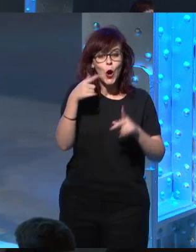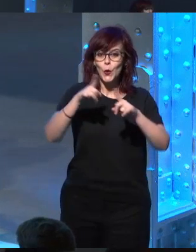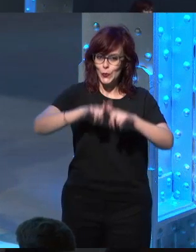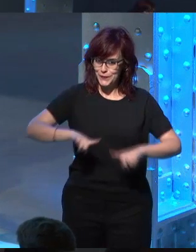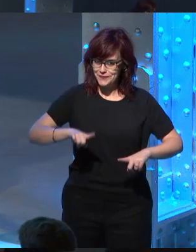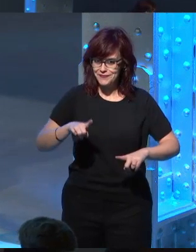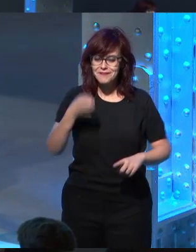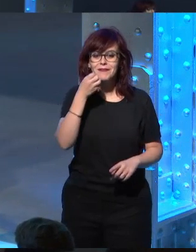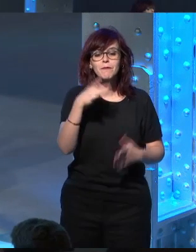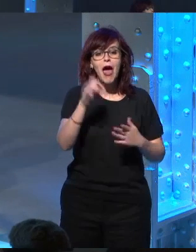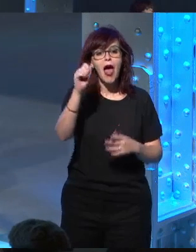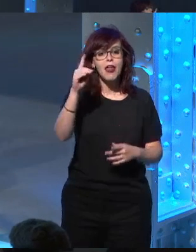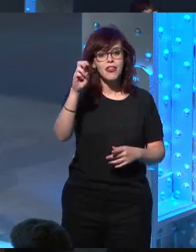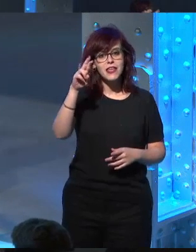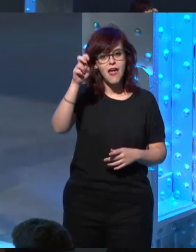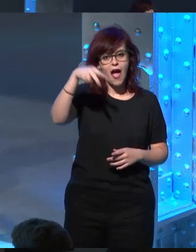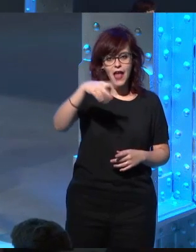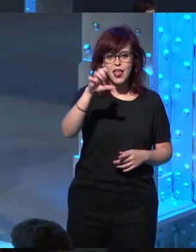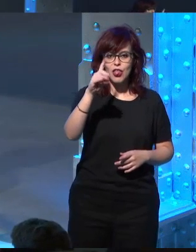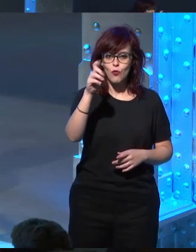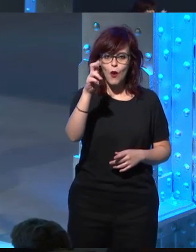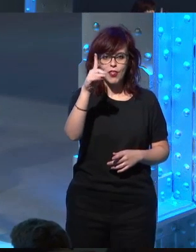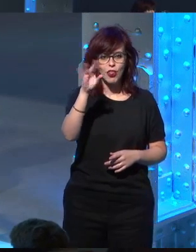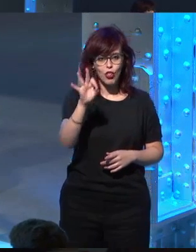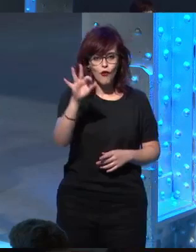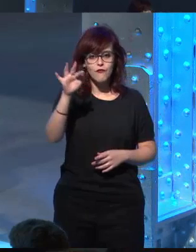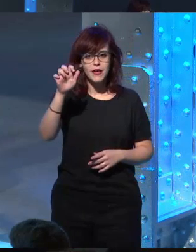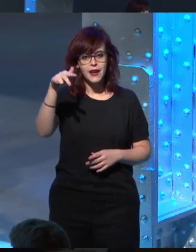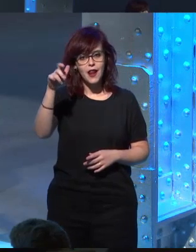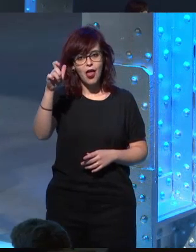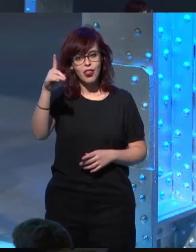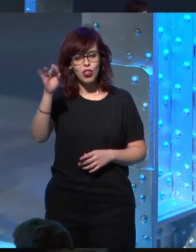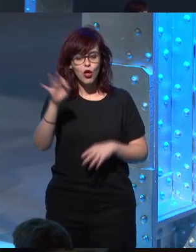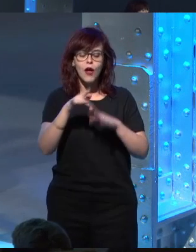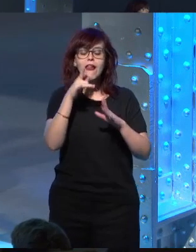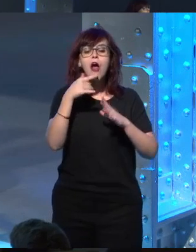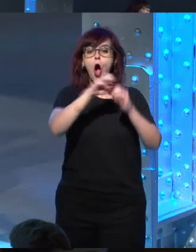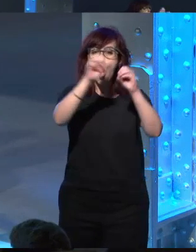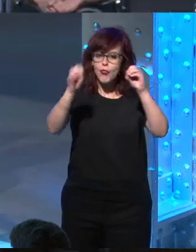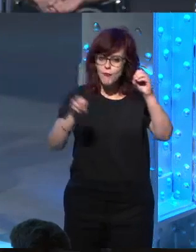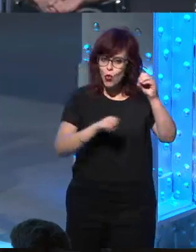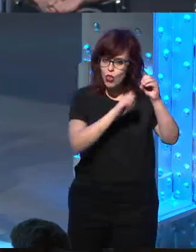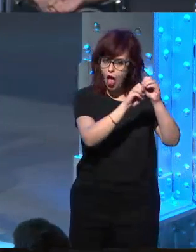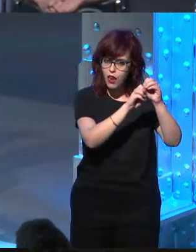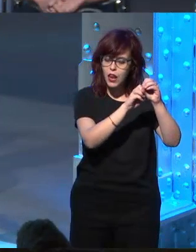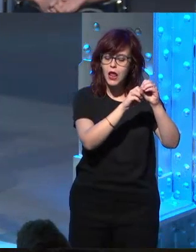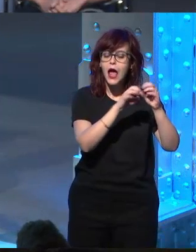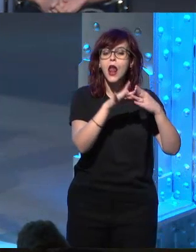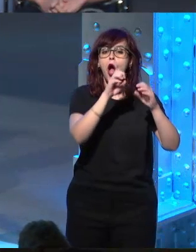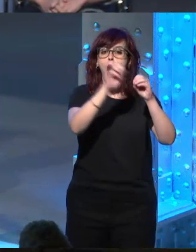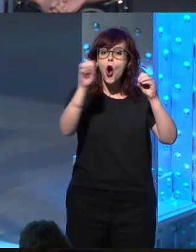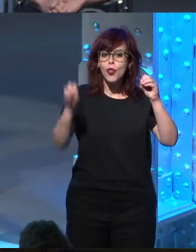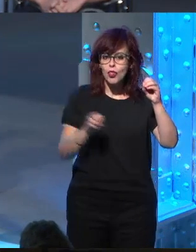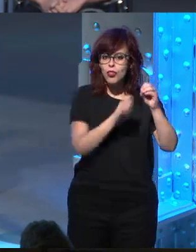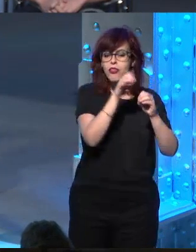Totalmente. Bueno, Adrián, Eduardo, Fernando son los responsables del orden mundial. El orden mundial en el